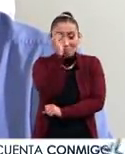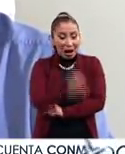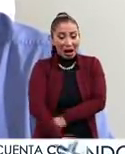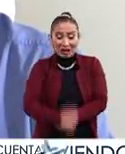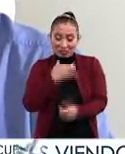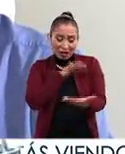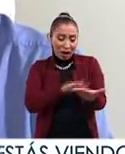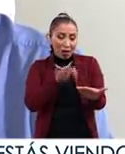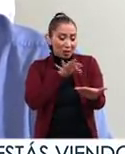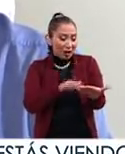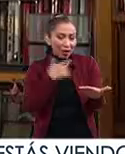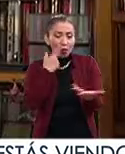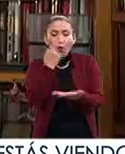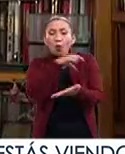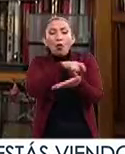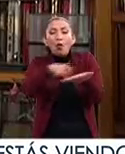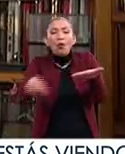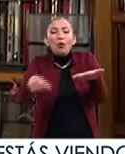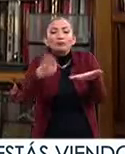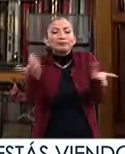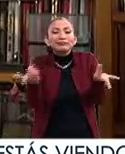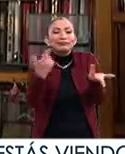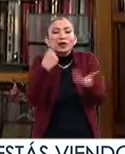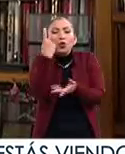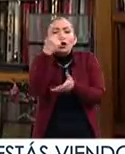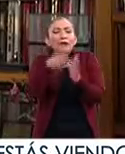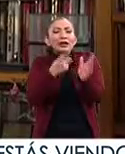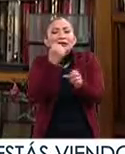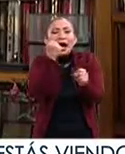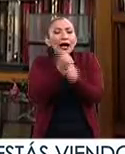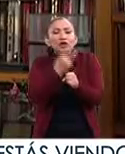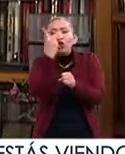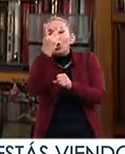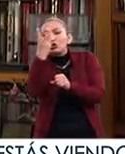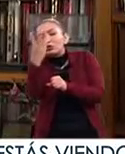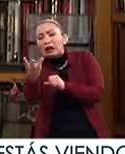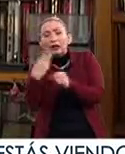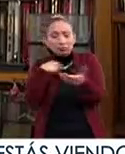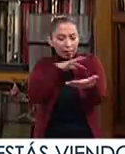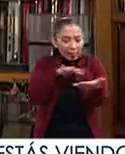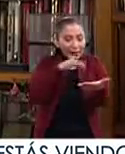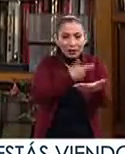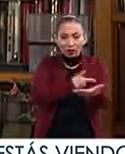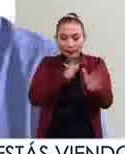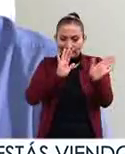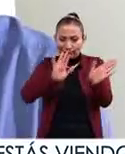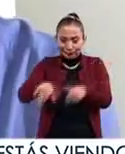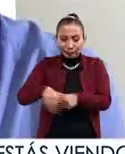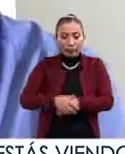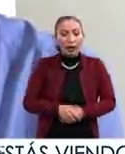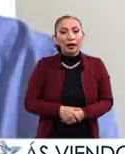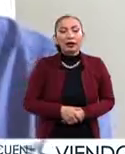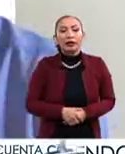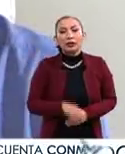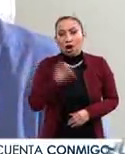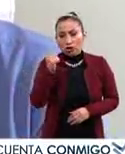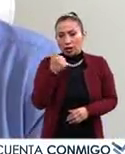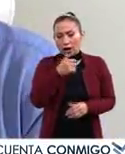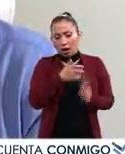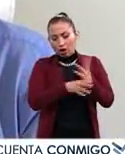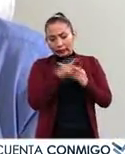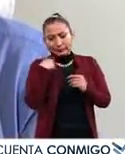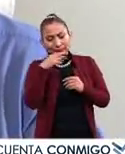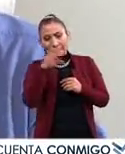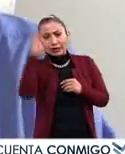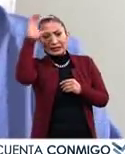leerme un texto de Freud una vez al año, o dos, o tres. Pero bueno. Y otra cosa que rescato,